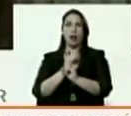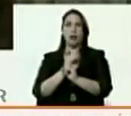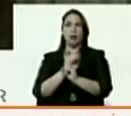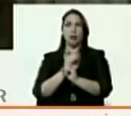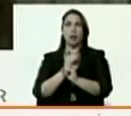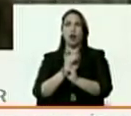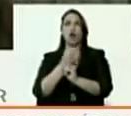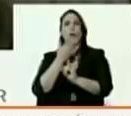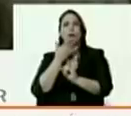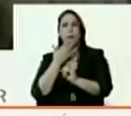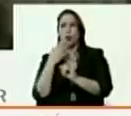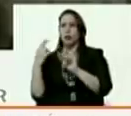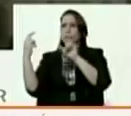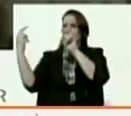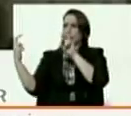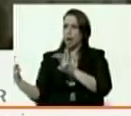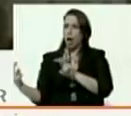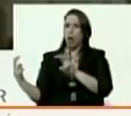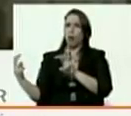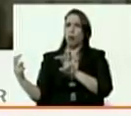estén sentados los factores,